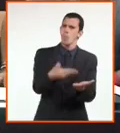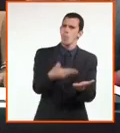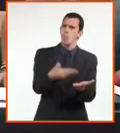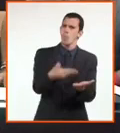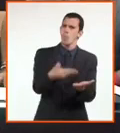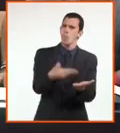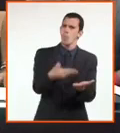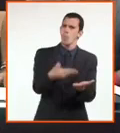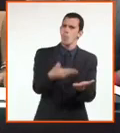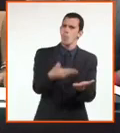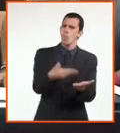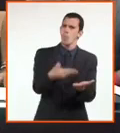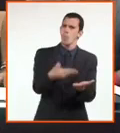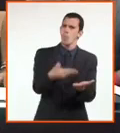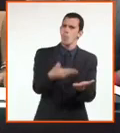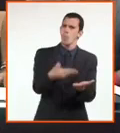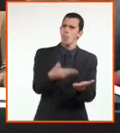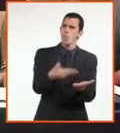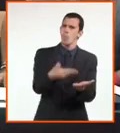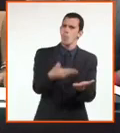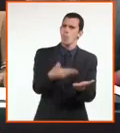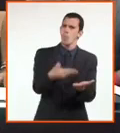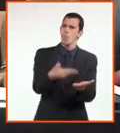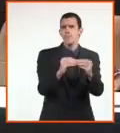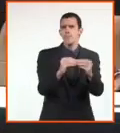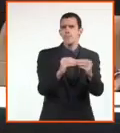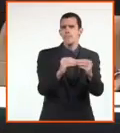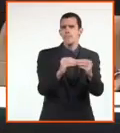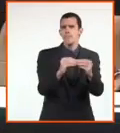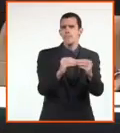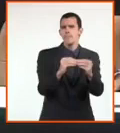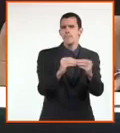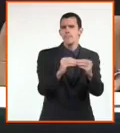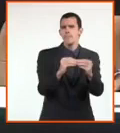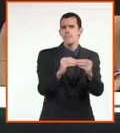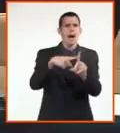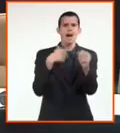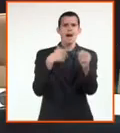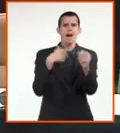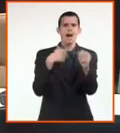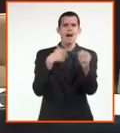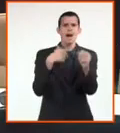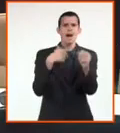todo, saberes éticos y populares. Defendemos la universidad como patrimonio del pueblo,